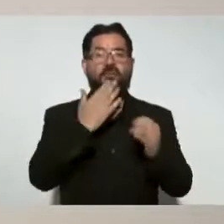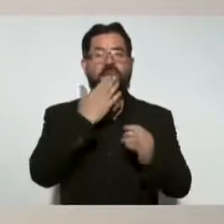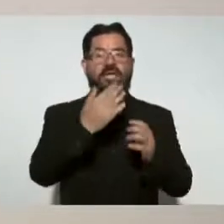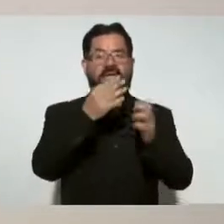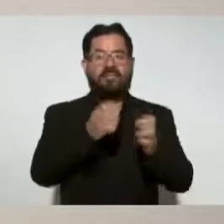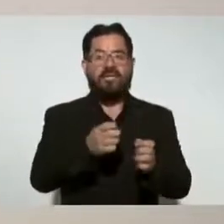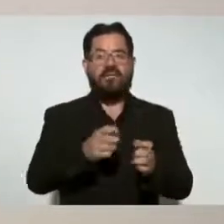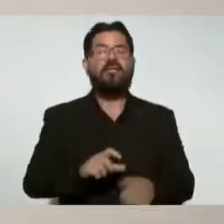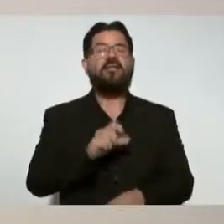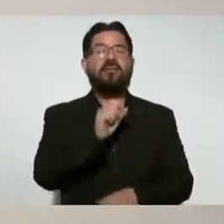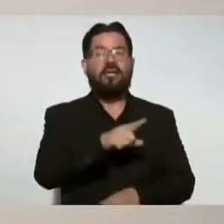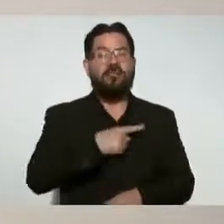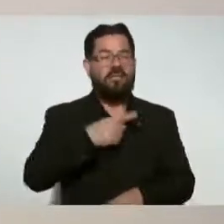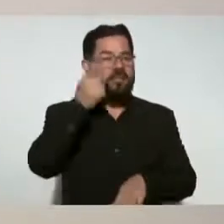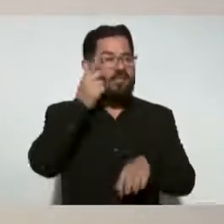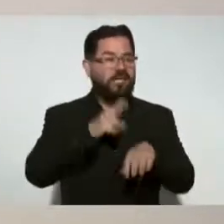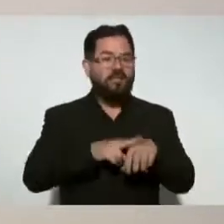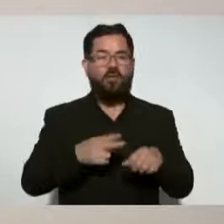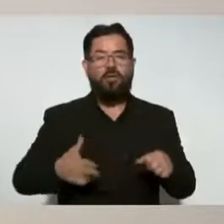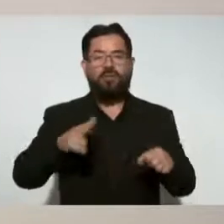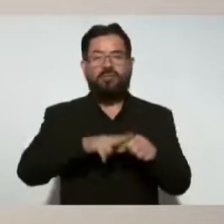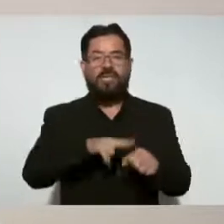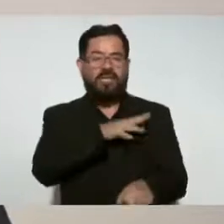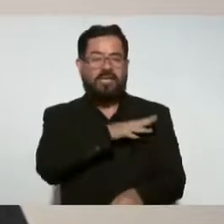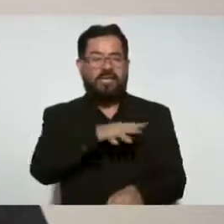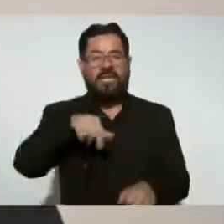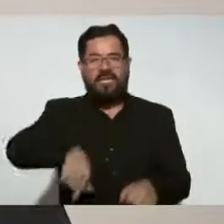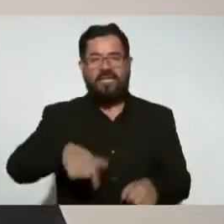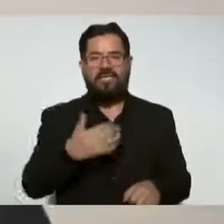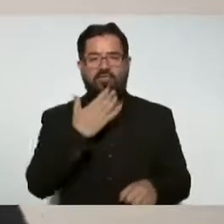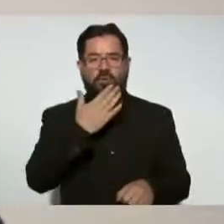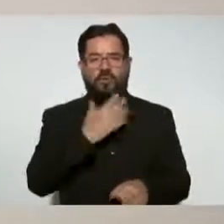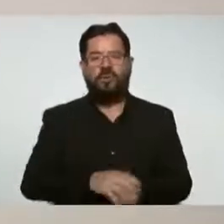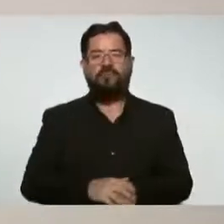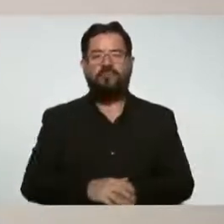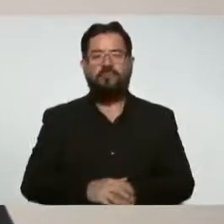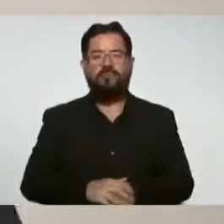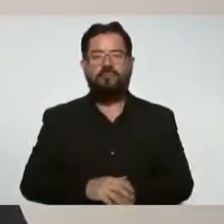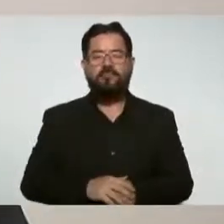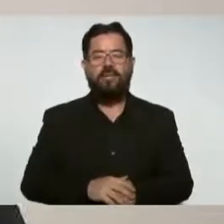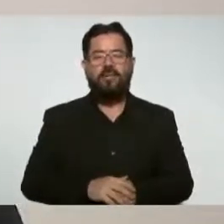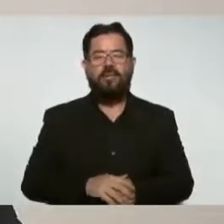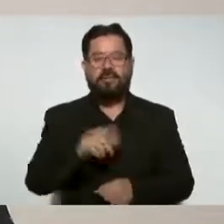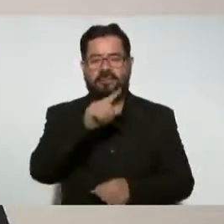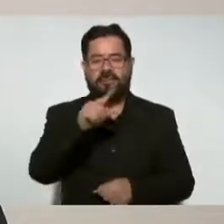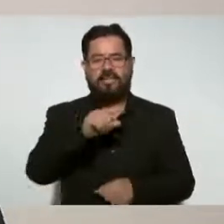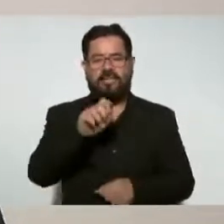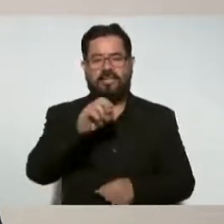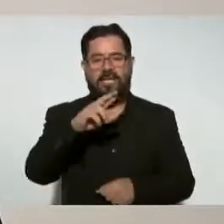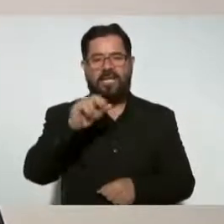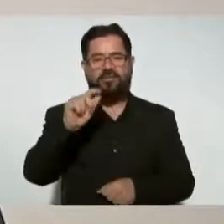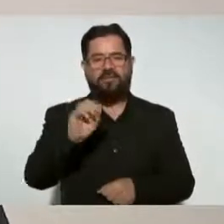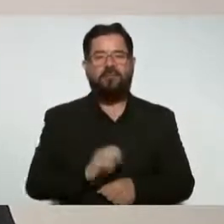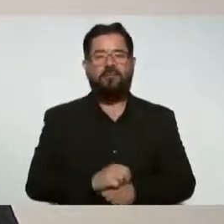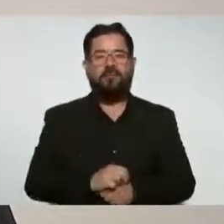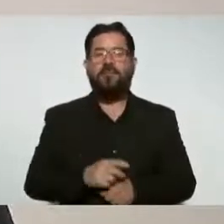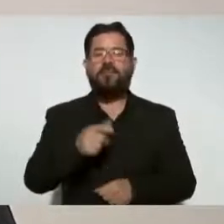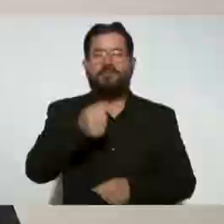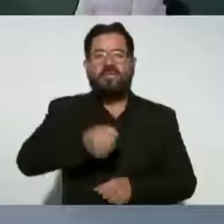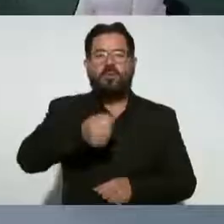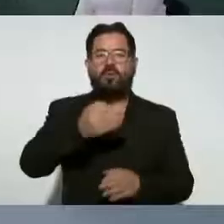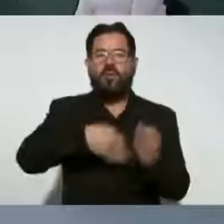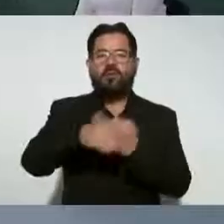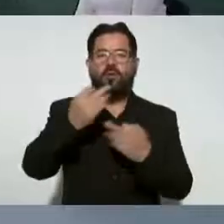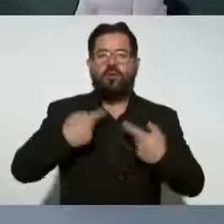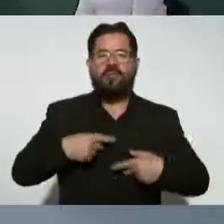de Sonora. Saludo a todos ustedes, medios de comunicación y a los que nos siguen en todos los caminos